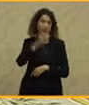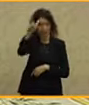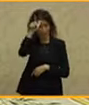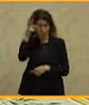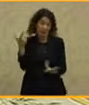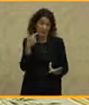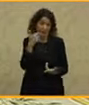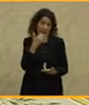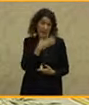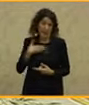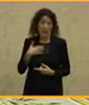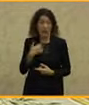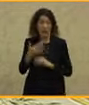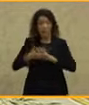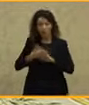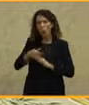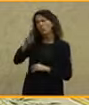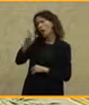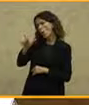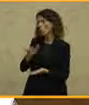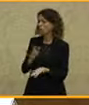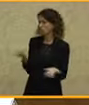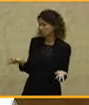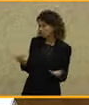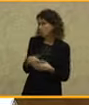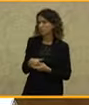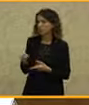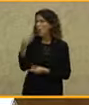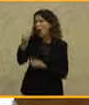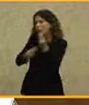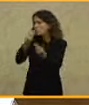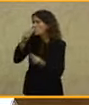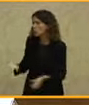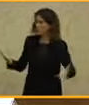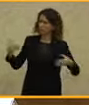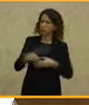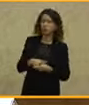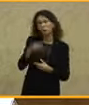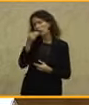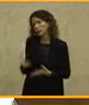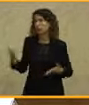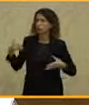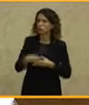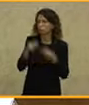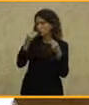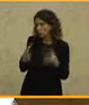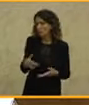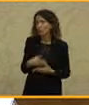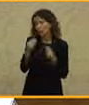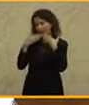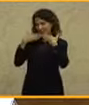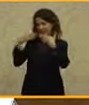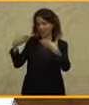acuerdo? Vale. Y Raúl, lo estás haciendo muy bien, de verdad. Muchas